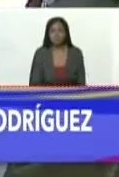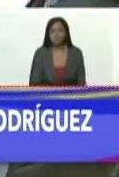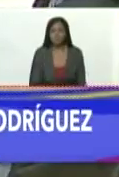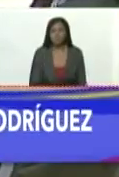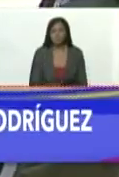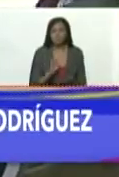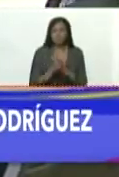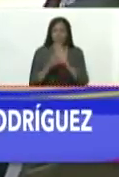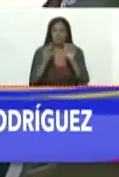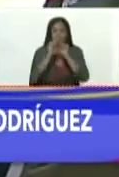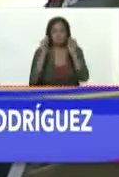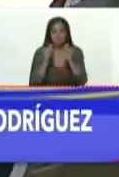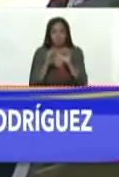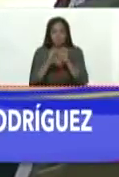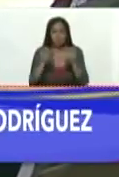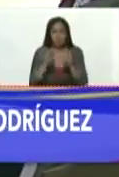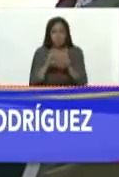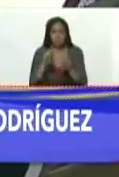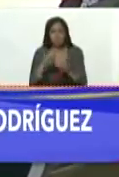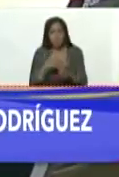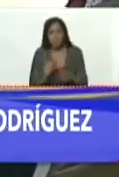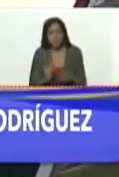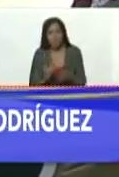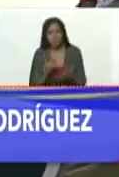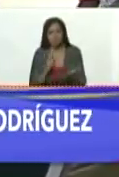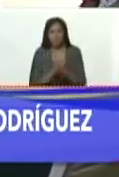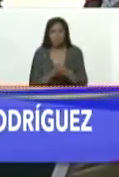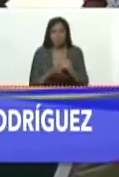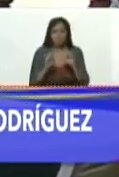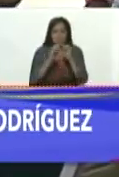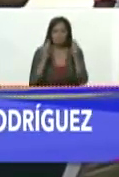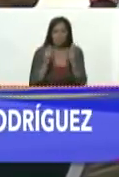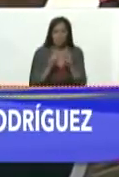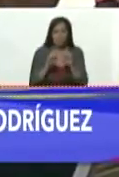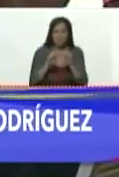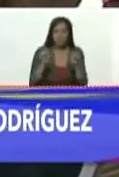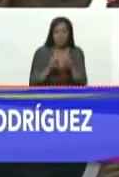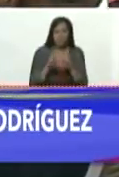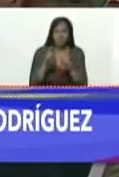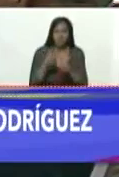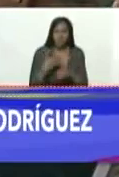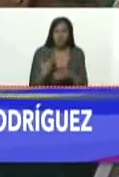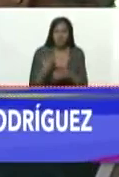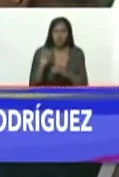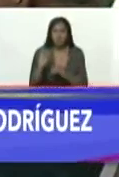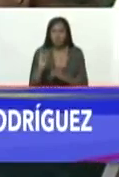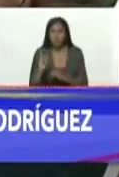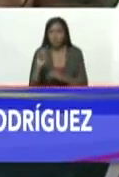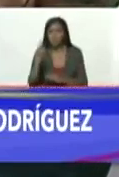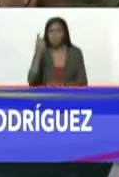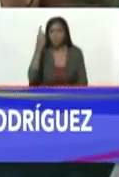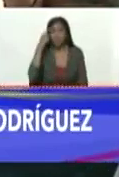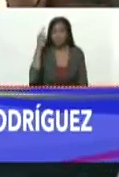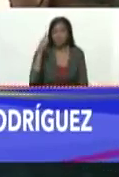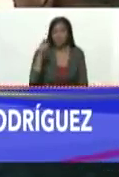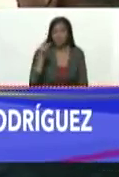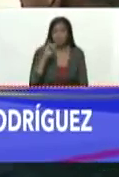dañar el sistema educativo, que pretendía dañar el sistema educativo. Desde el primer día,